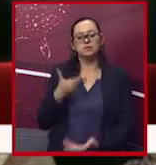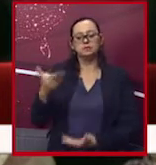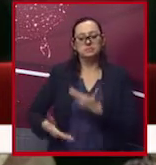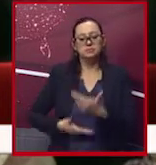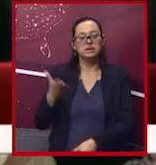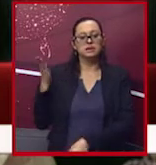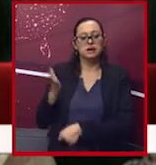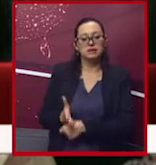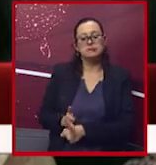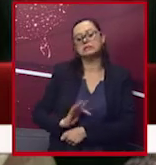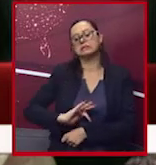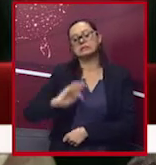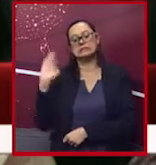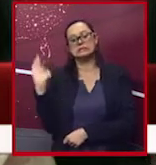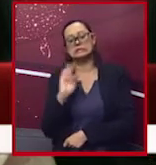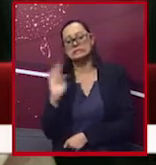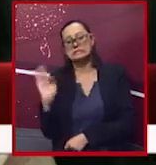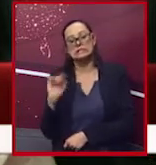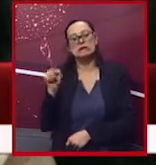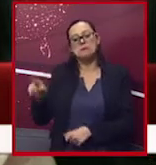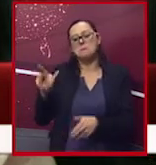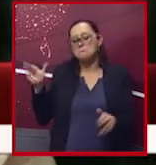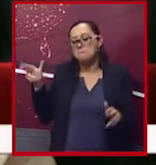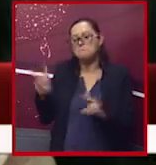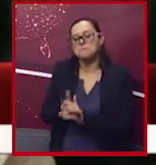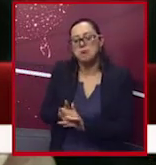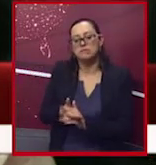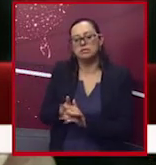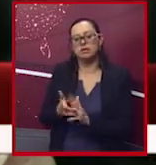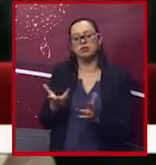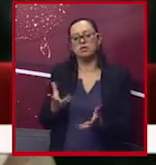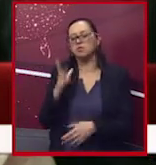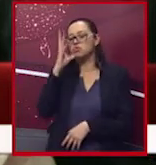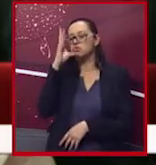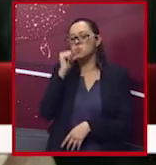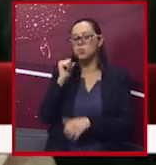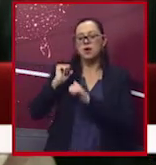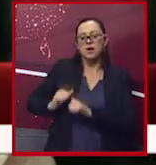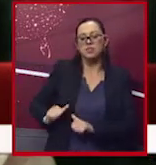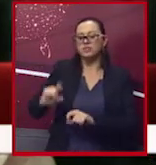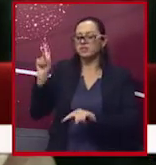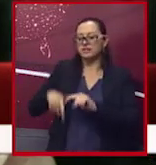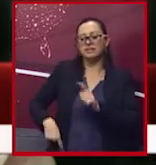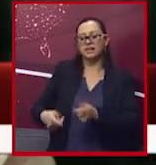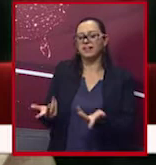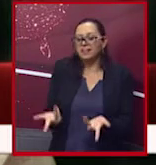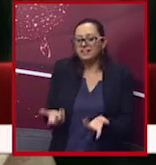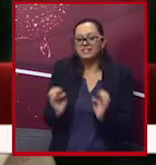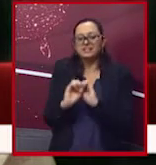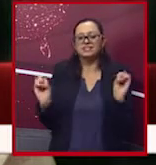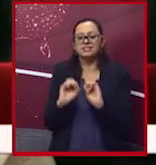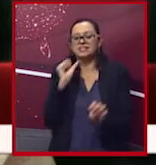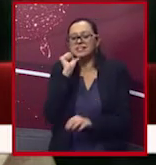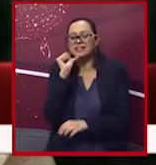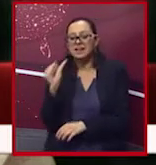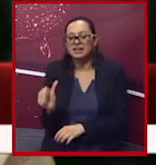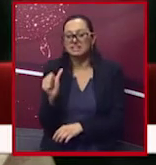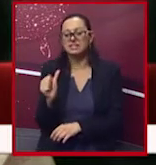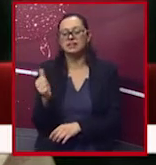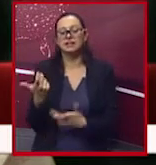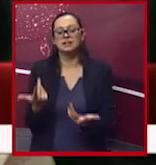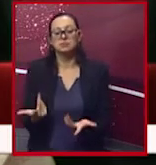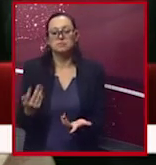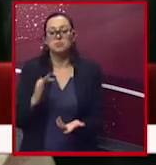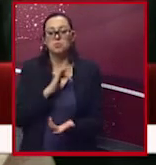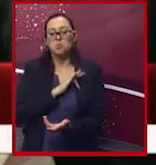acusado, supongamos de un homicidio doloso, no será separado de su cargo y en ningún caso se le impedirá